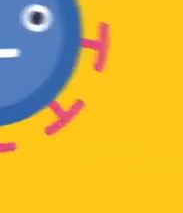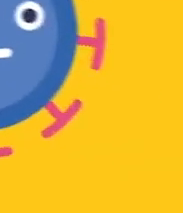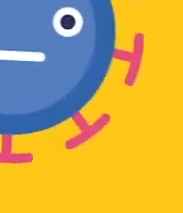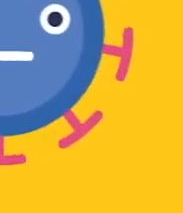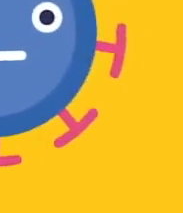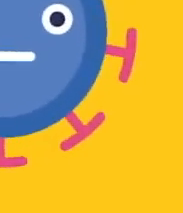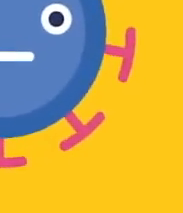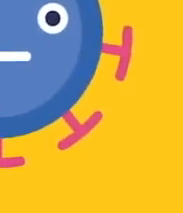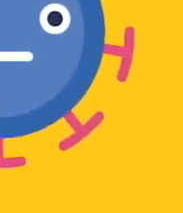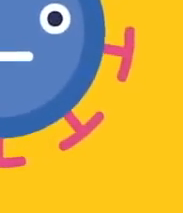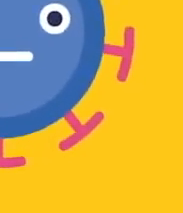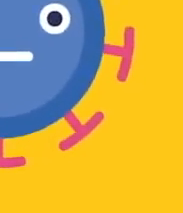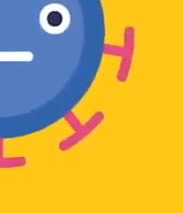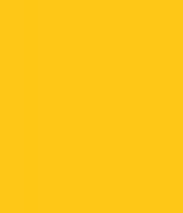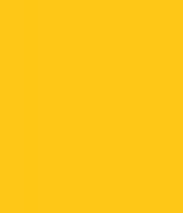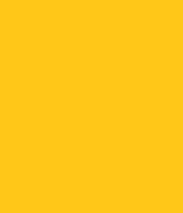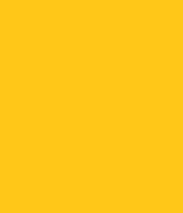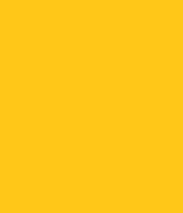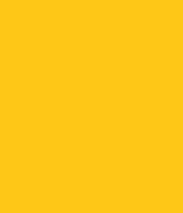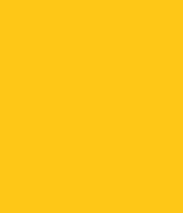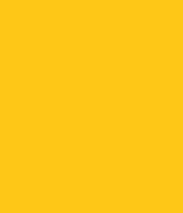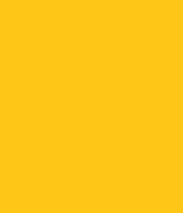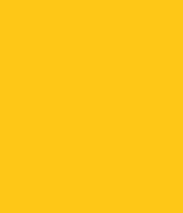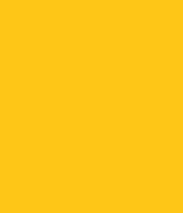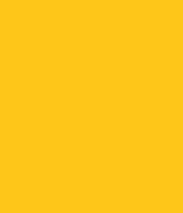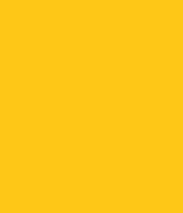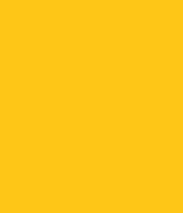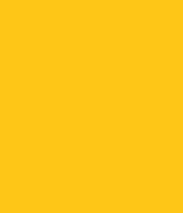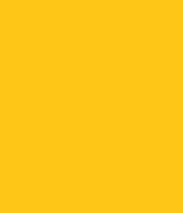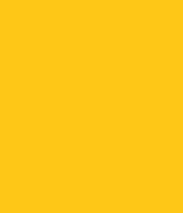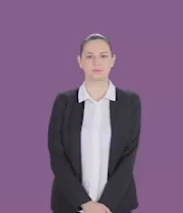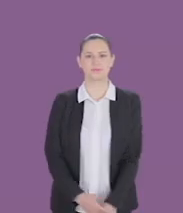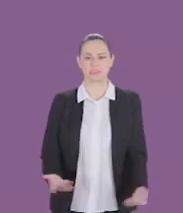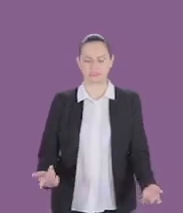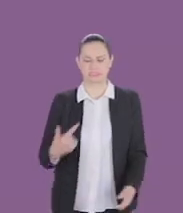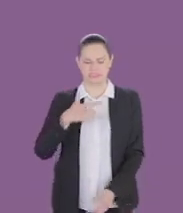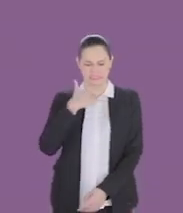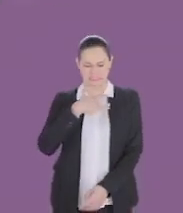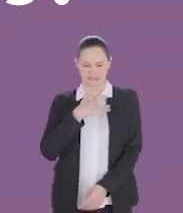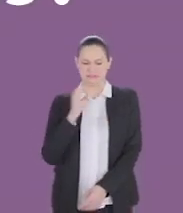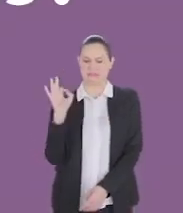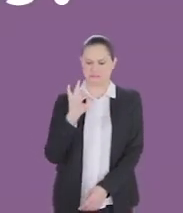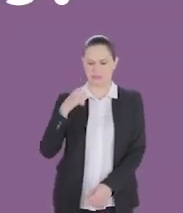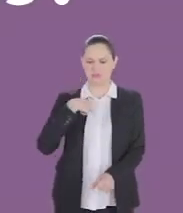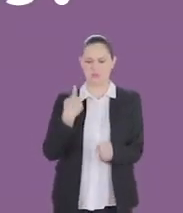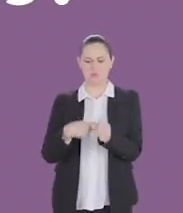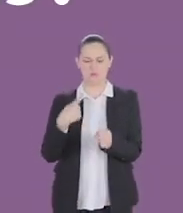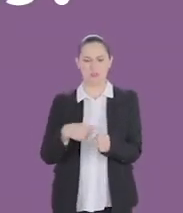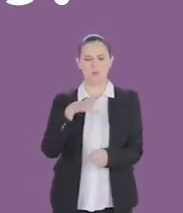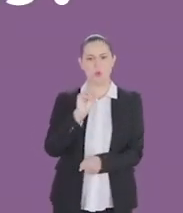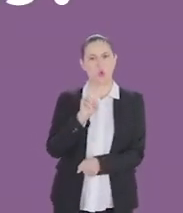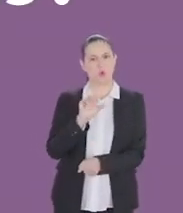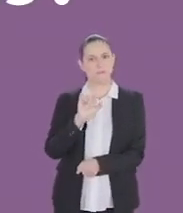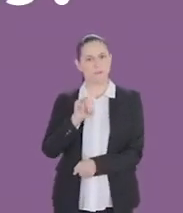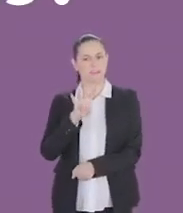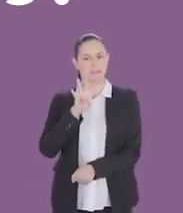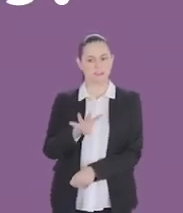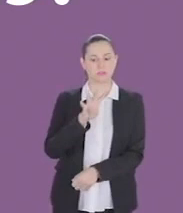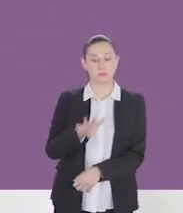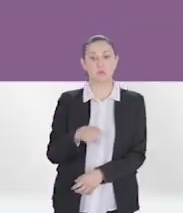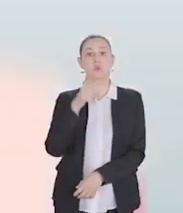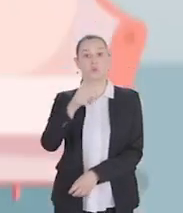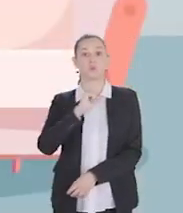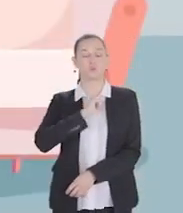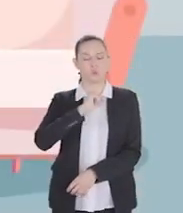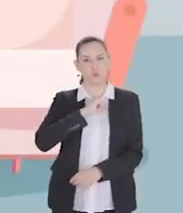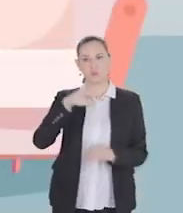titulado ¿Qué debo hacer si creo estar enferma o enfermo por COVID-19? Si crees que puedes padecer la enfermedad de